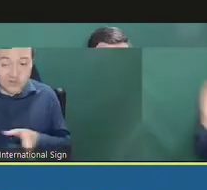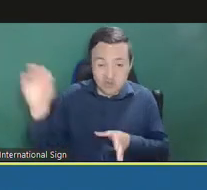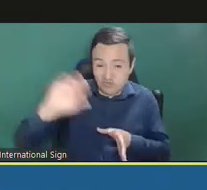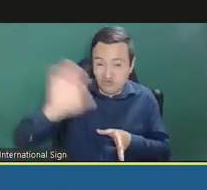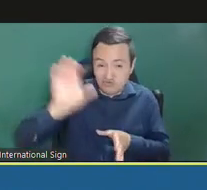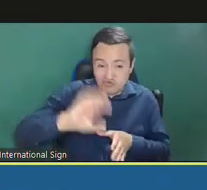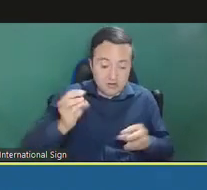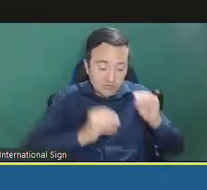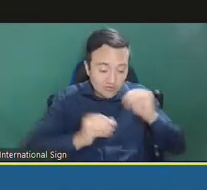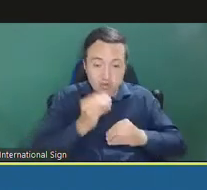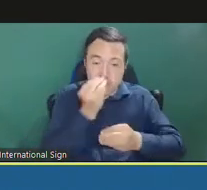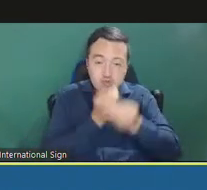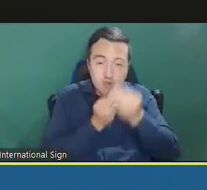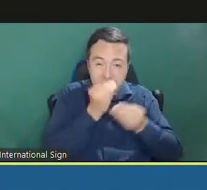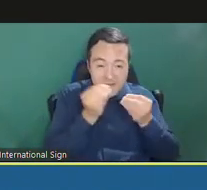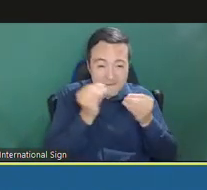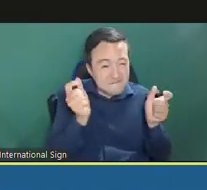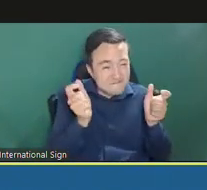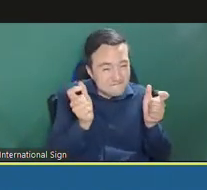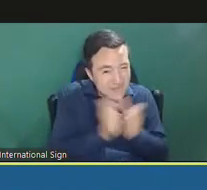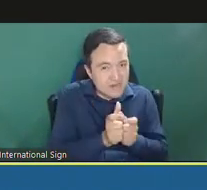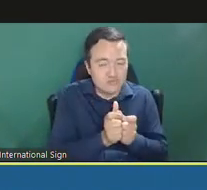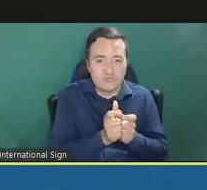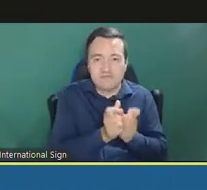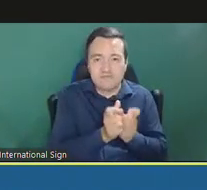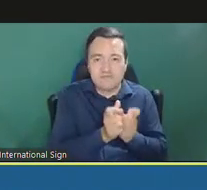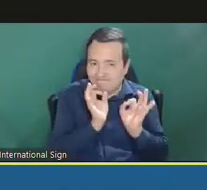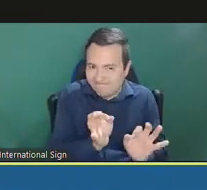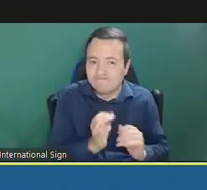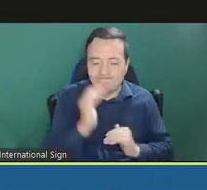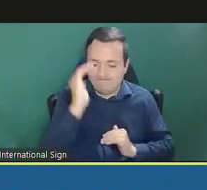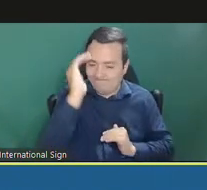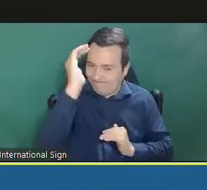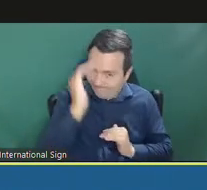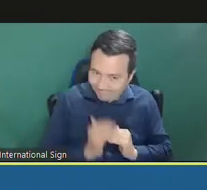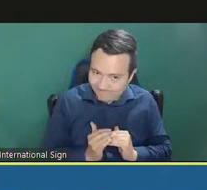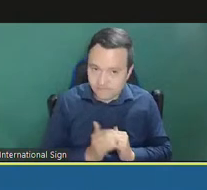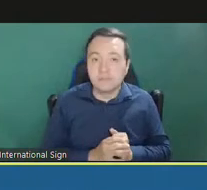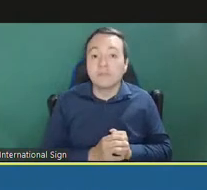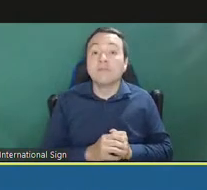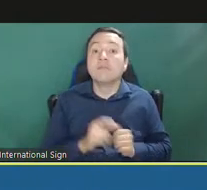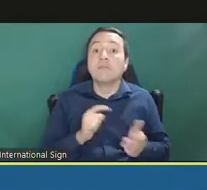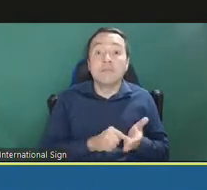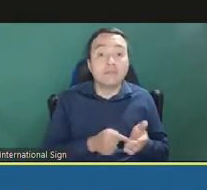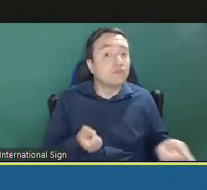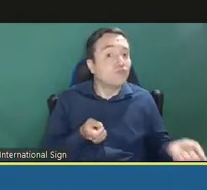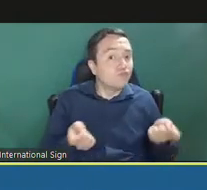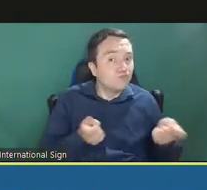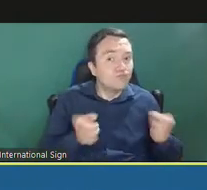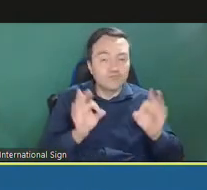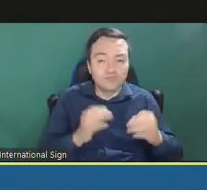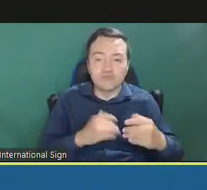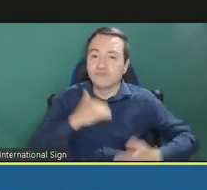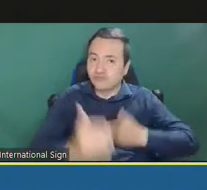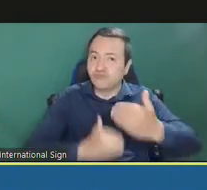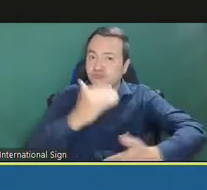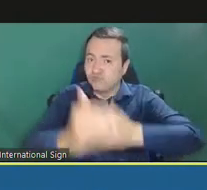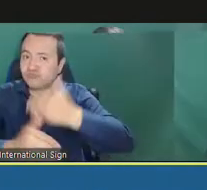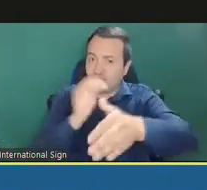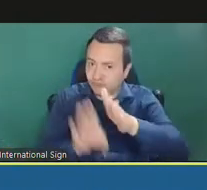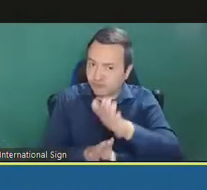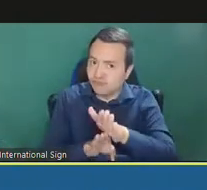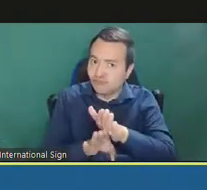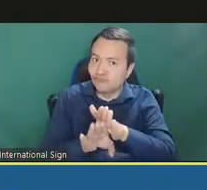se recomienda la promoción e implementación de legislación y regulación para acelerar el avance hacia la reducción